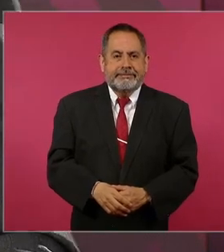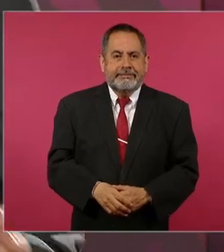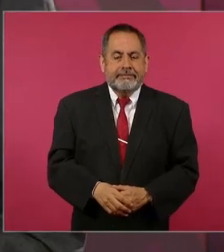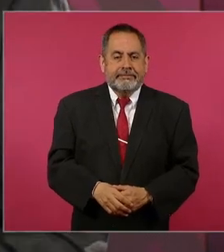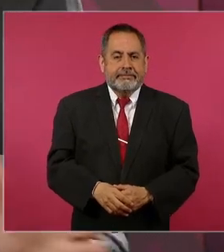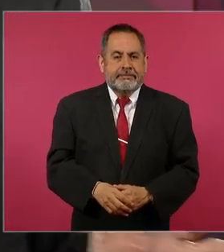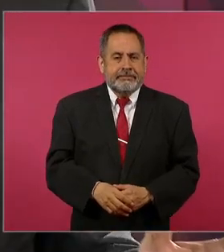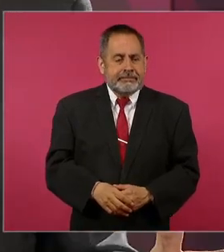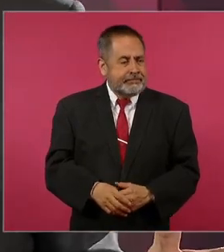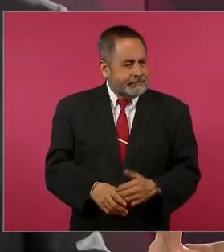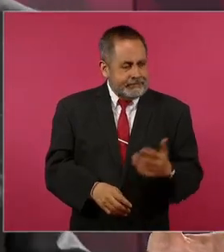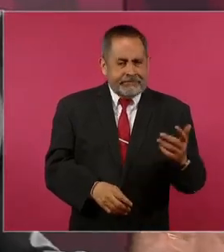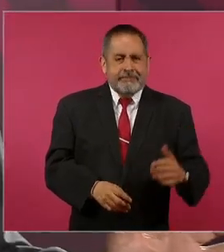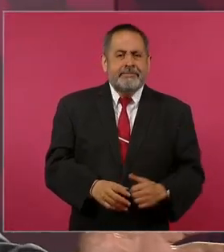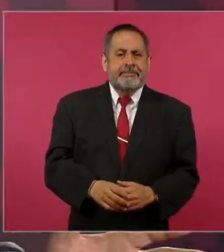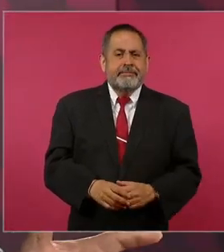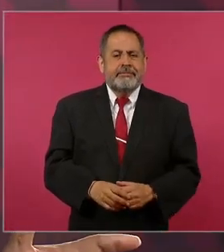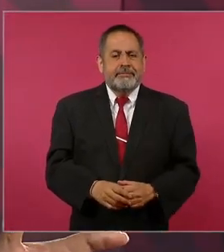¿Por qué no